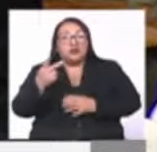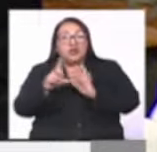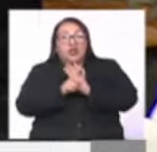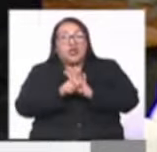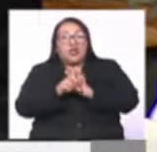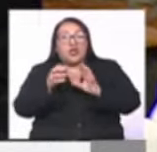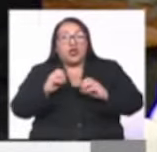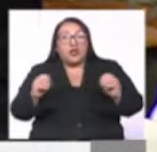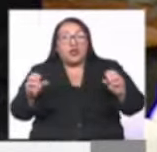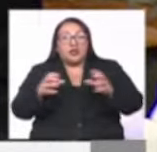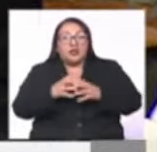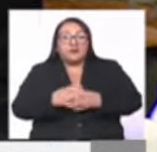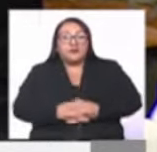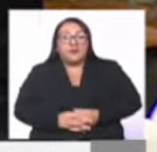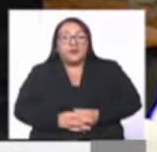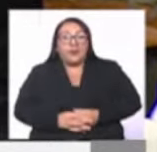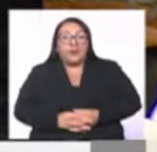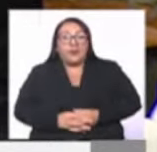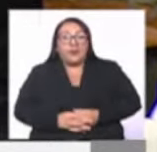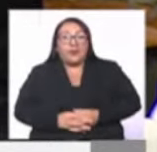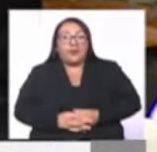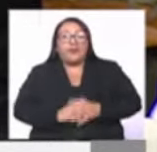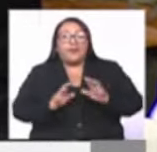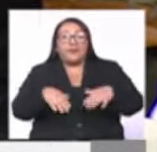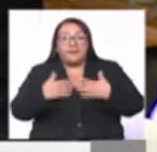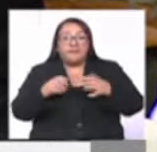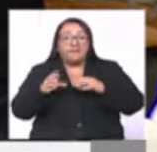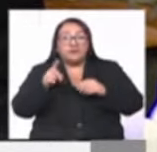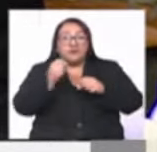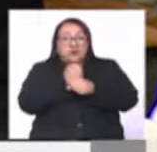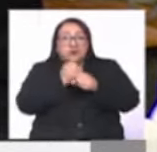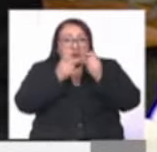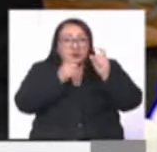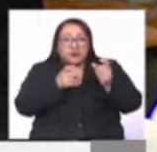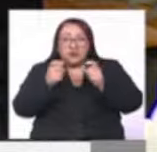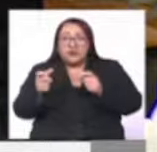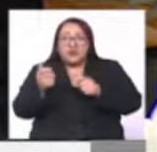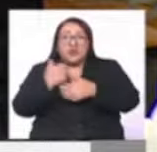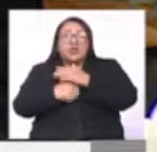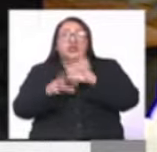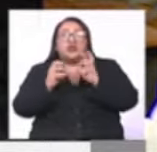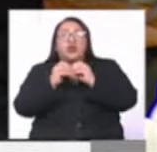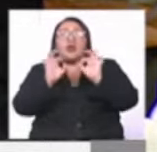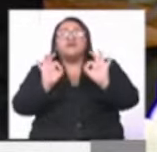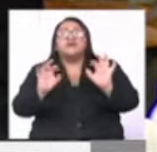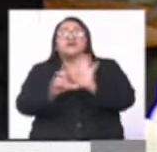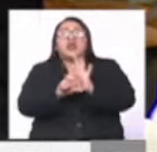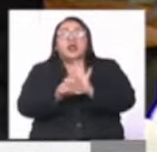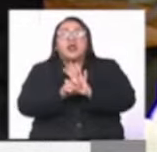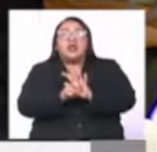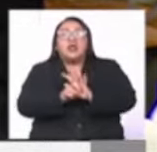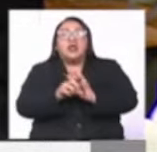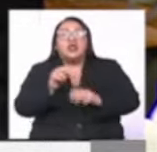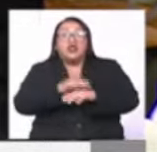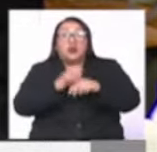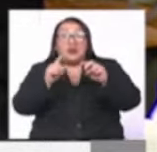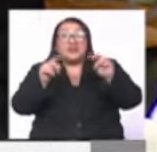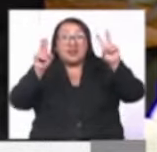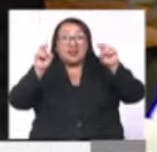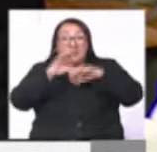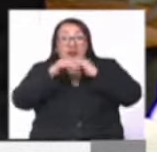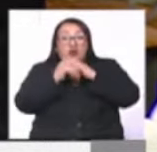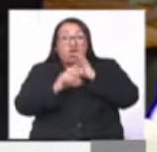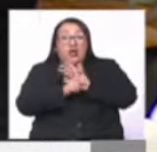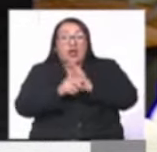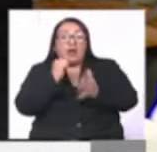ley de su Ley Orgánica posee capacidad para su autorregulación en el marco de la misma ley bajo ese marco aprobó